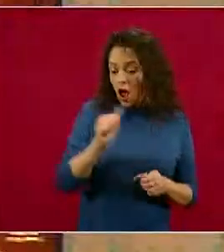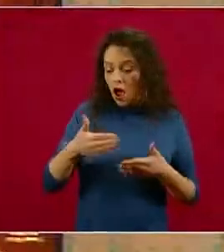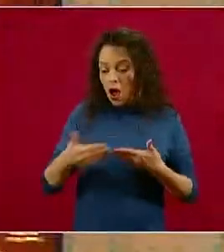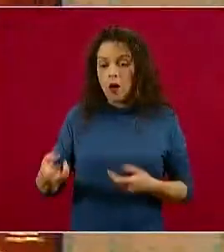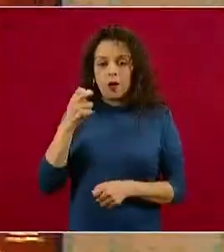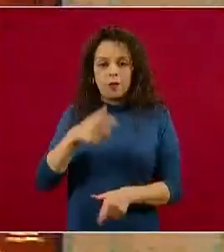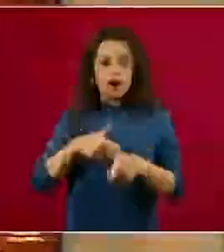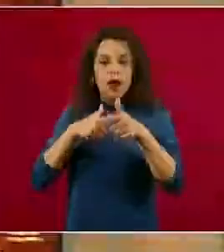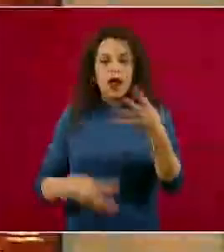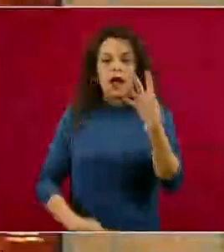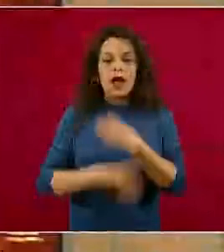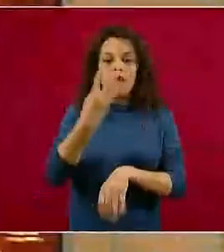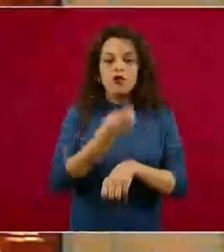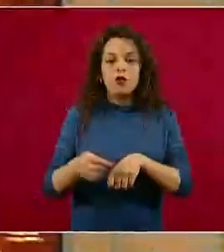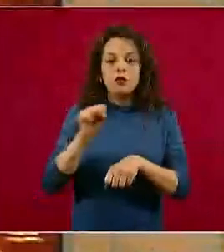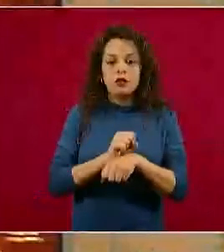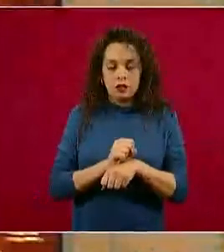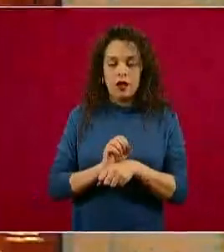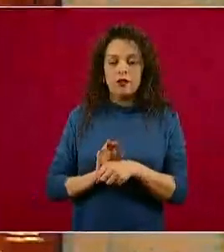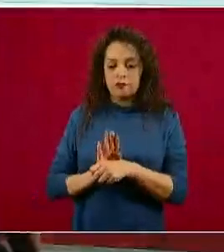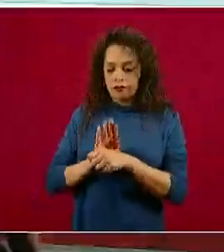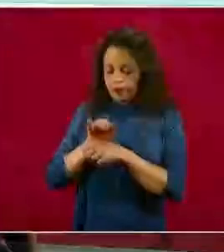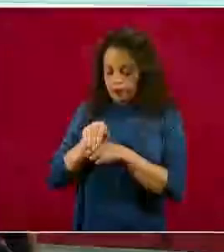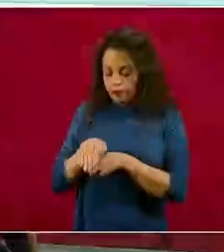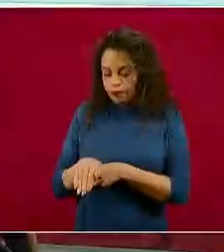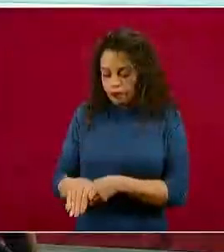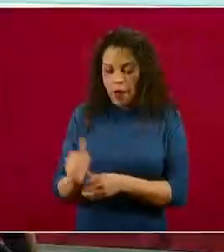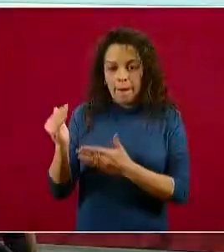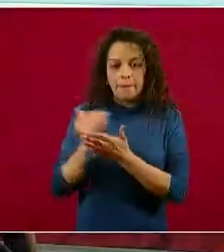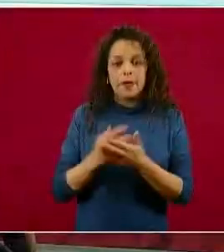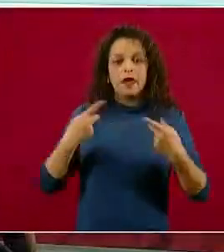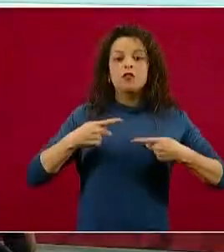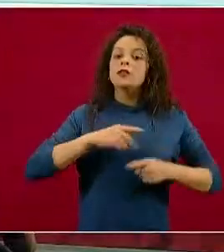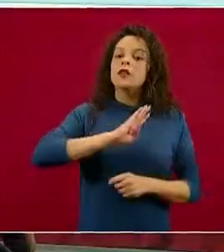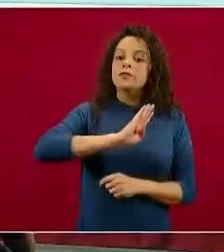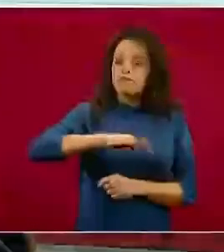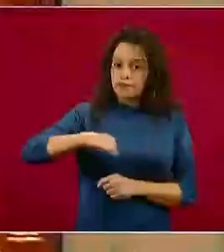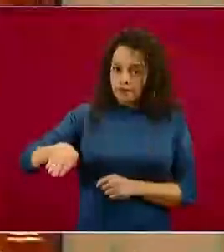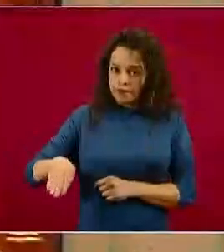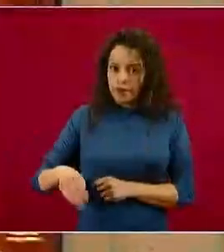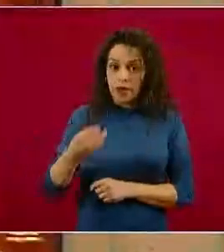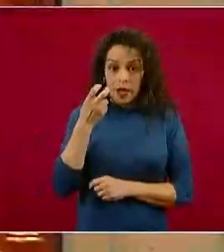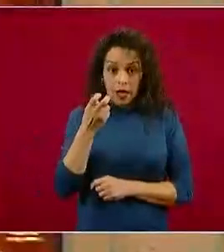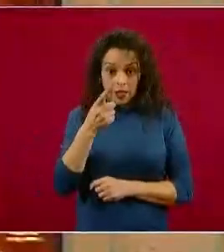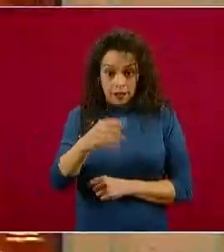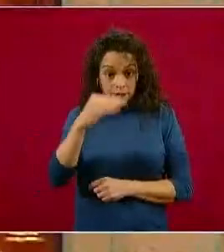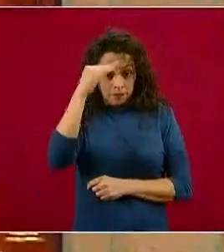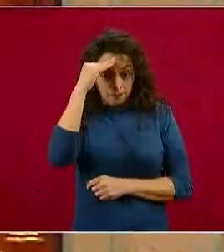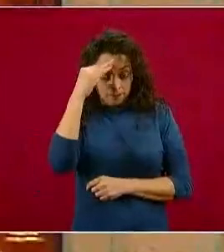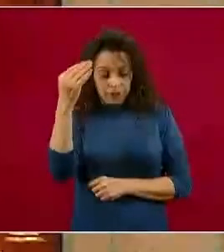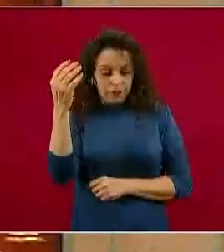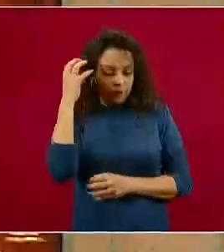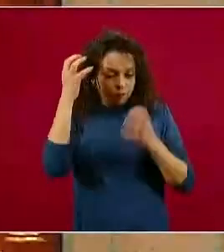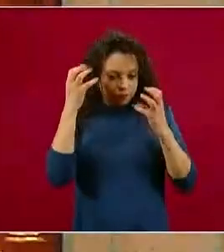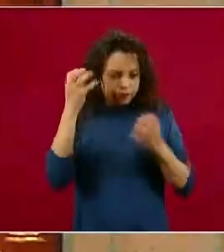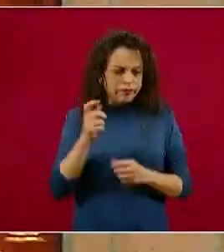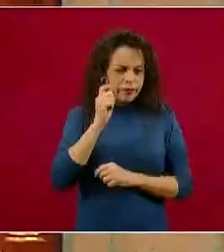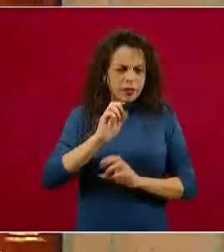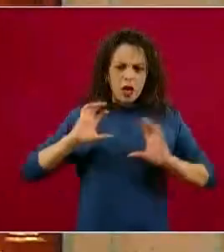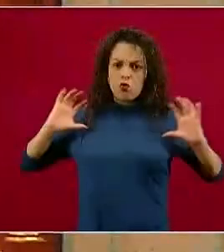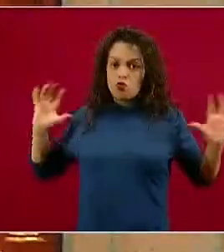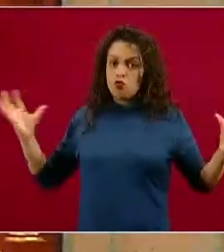de descenso en la presentación de las defunciones. Y si consideramos el total de estas, no solamente las